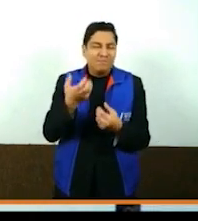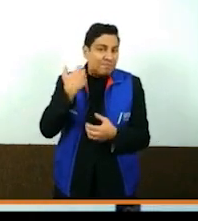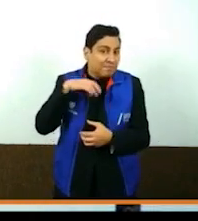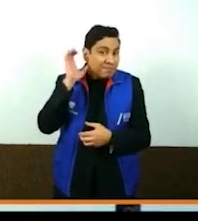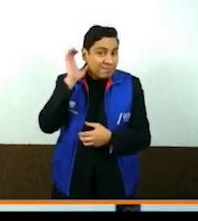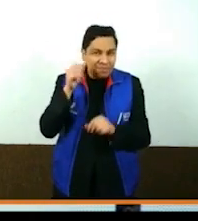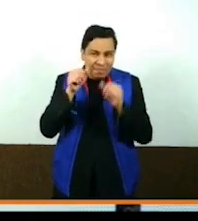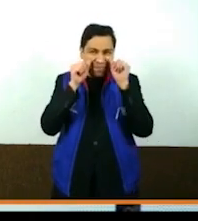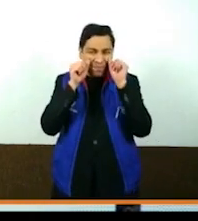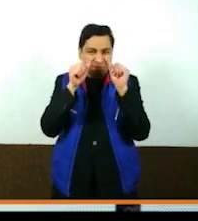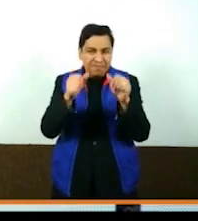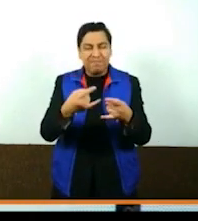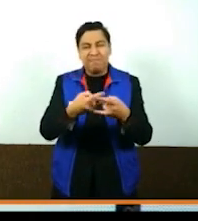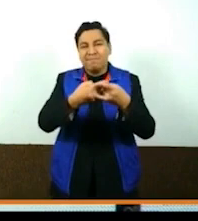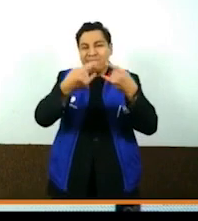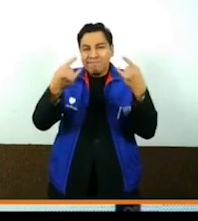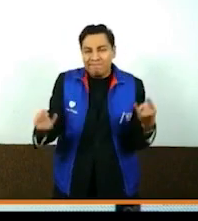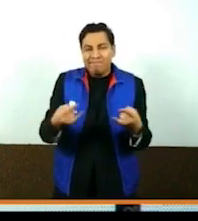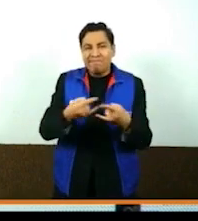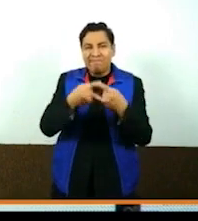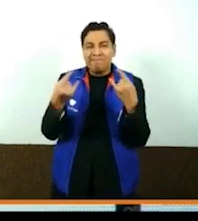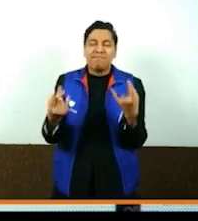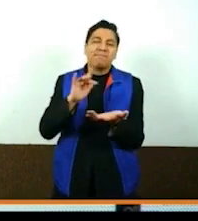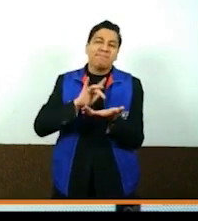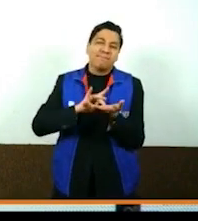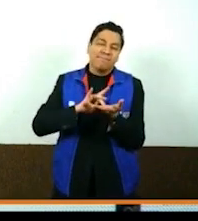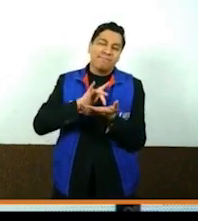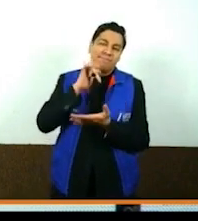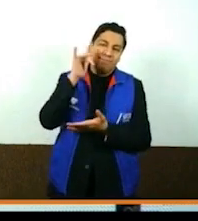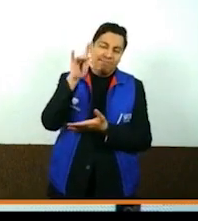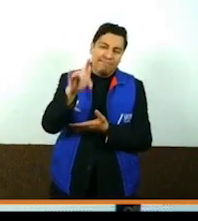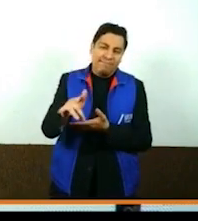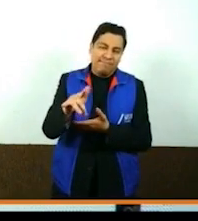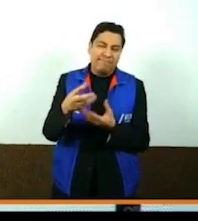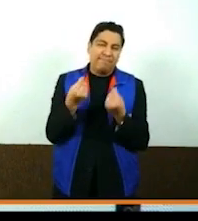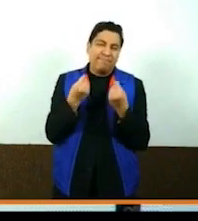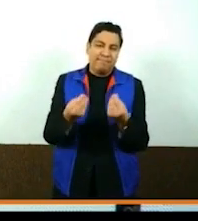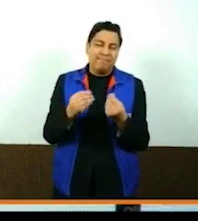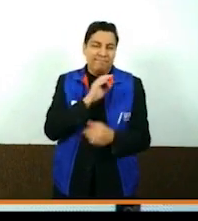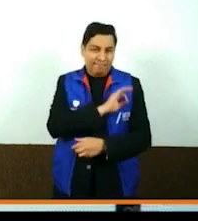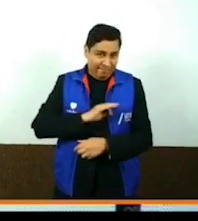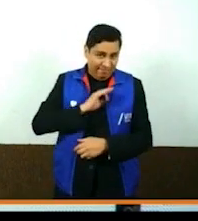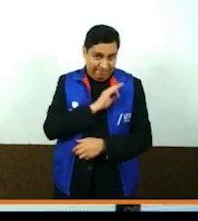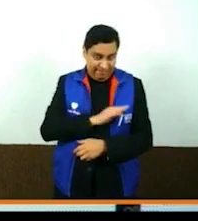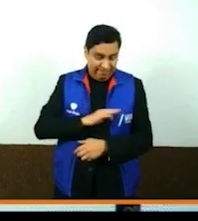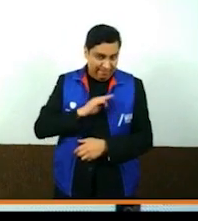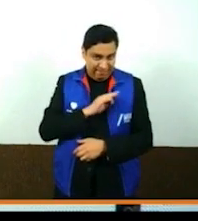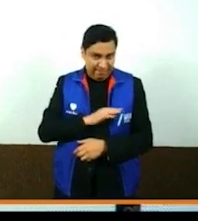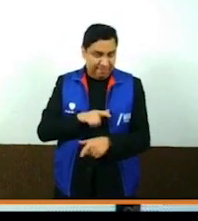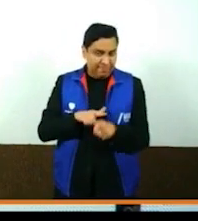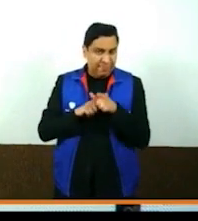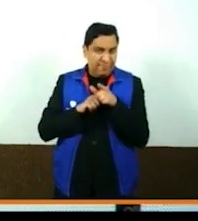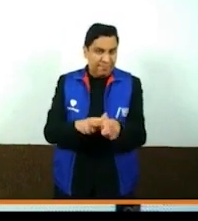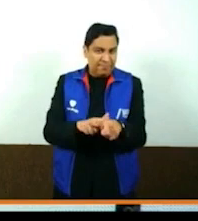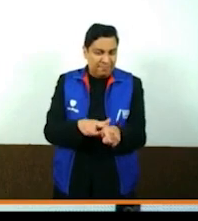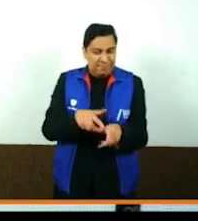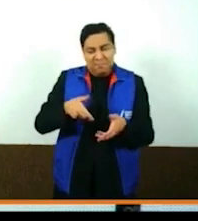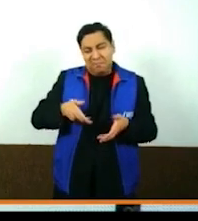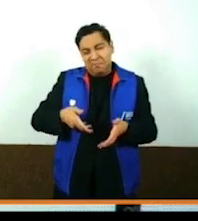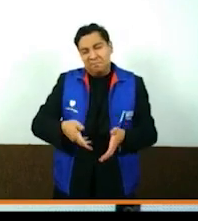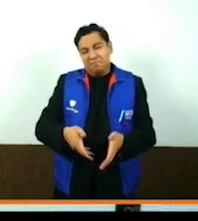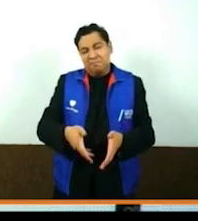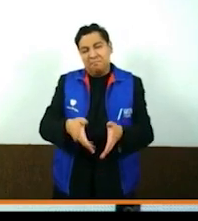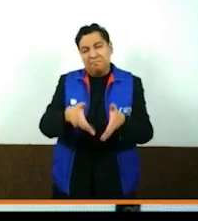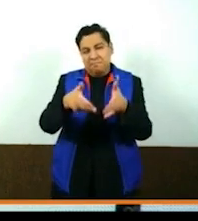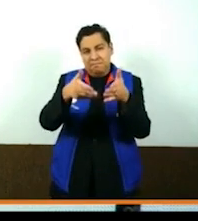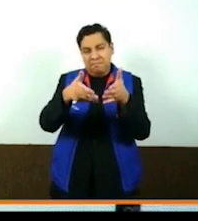gran cantidad de experiencias. Les agradecemos, les felicitamos por seguir en este camino, pero les